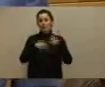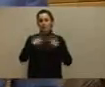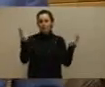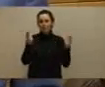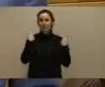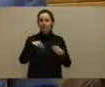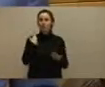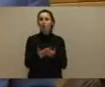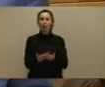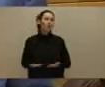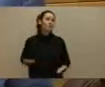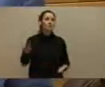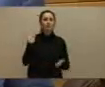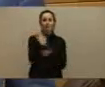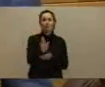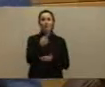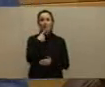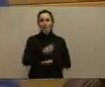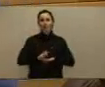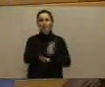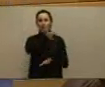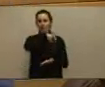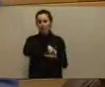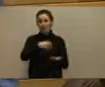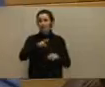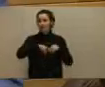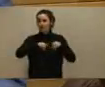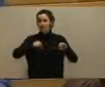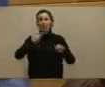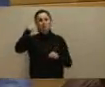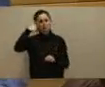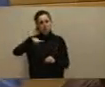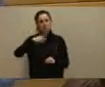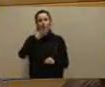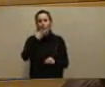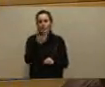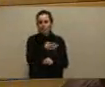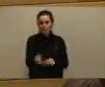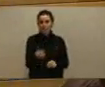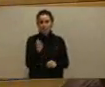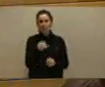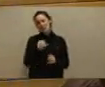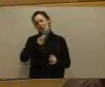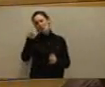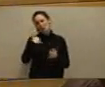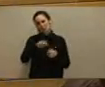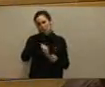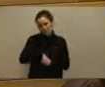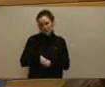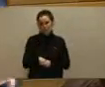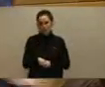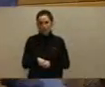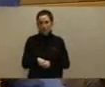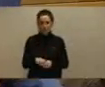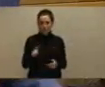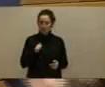propios servicios de la consejería es que el Principado tenía conocimiento de todo, estamos entrando en otra línea, consejero. Está acusando